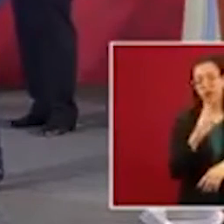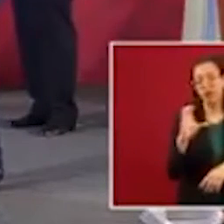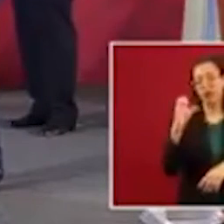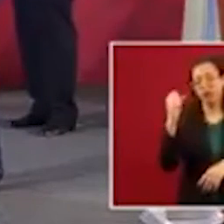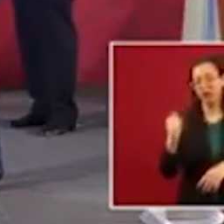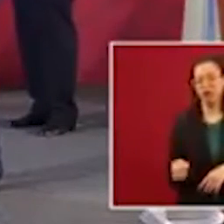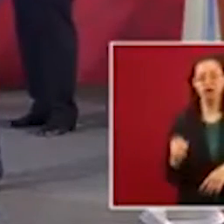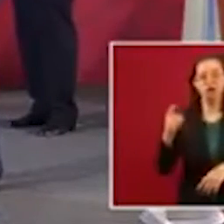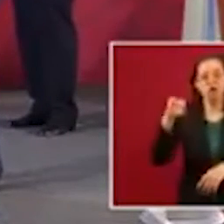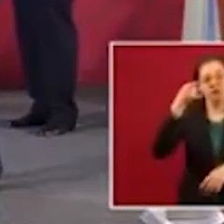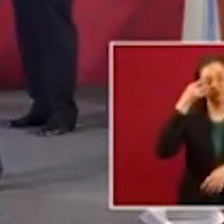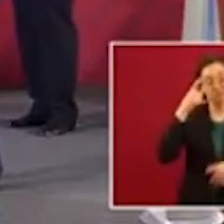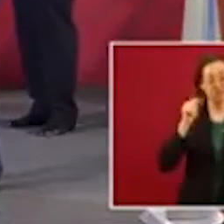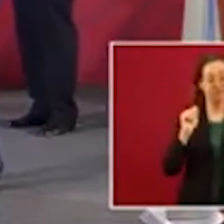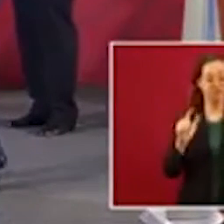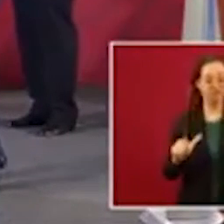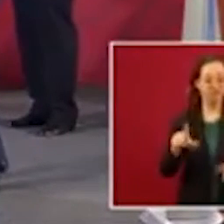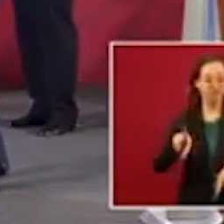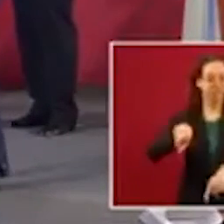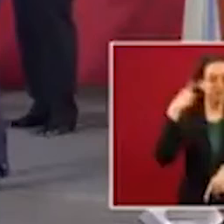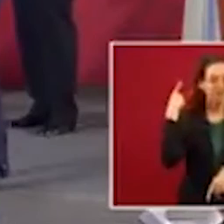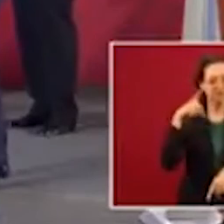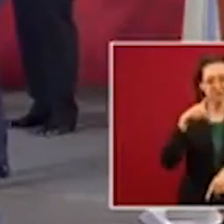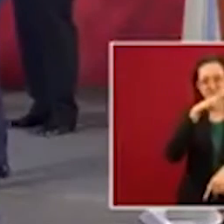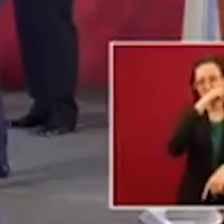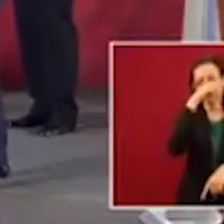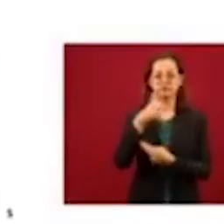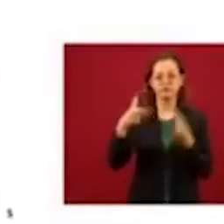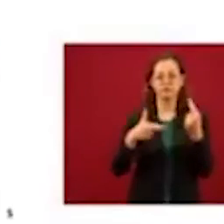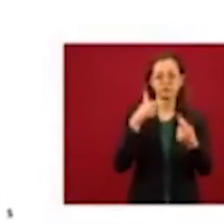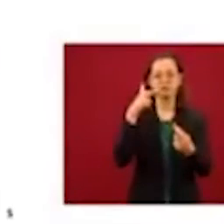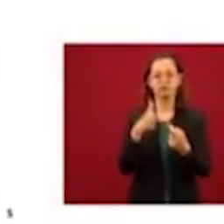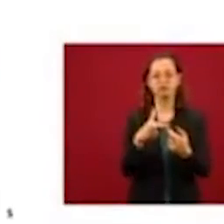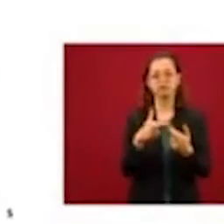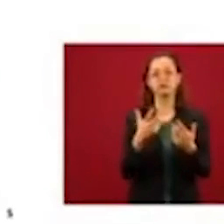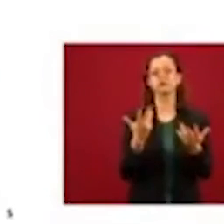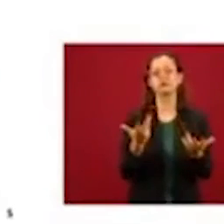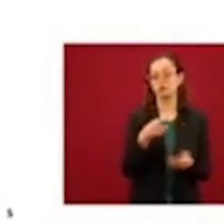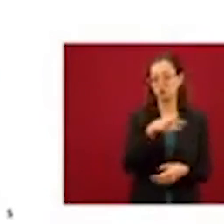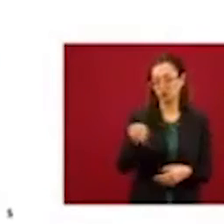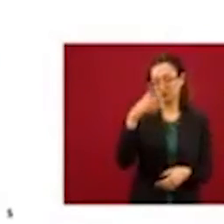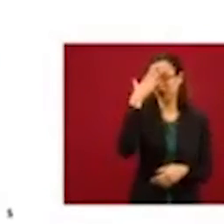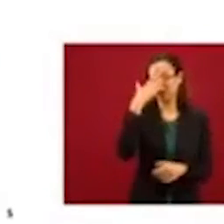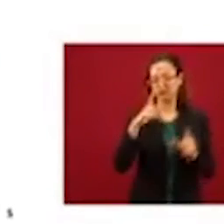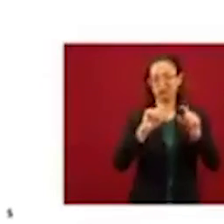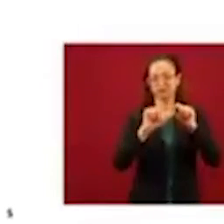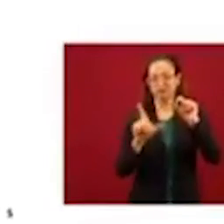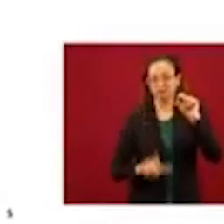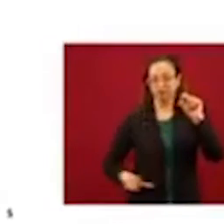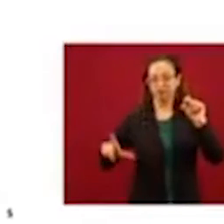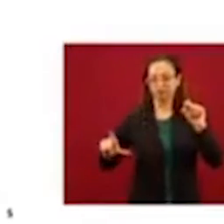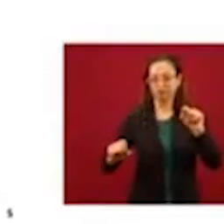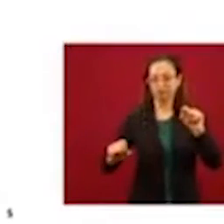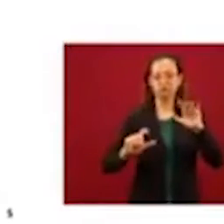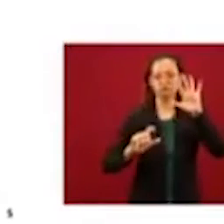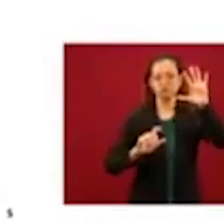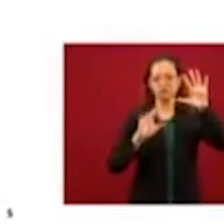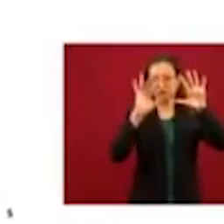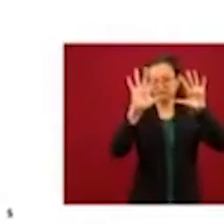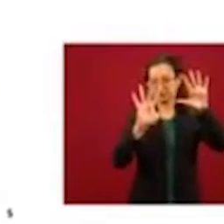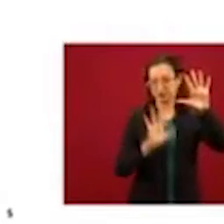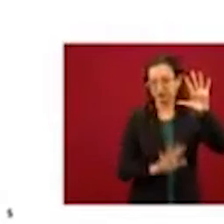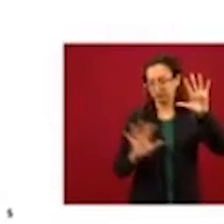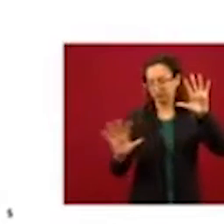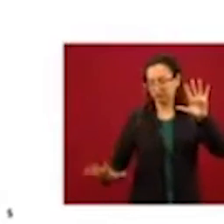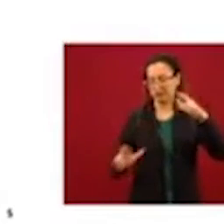durazo montaño detalló que el homicidio doloso está concentrado en algunas regiones del país como son tijuana ciudad juárez y la pato